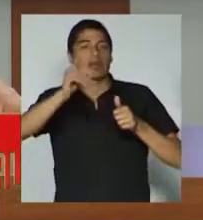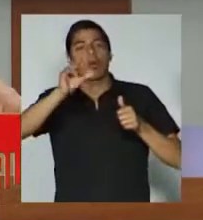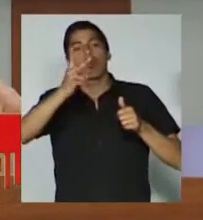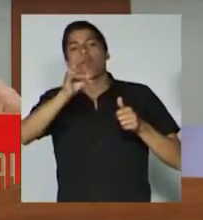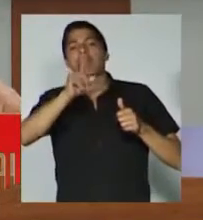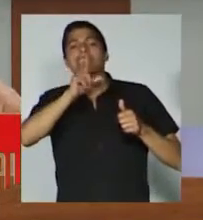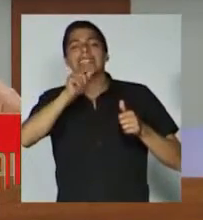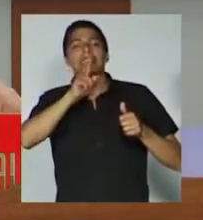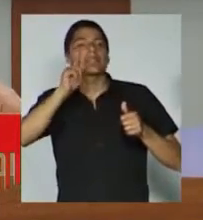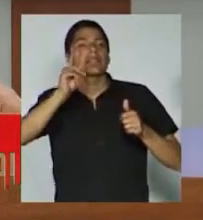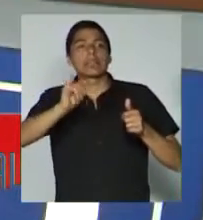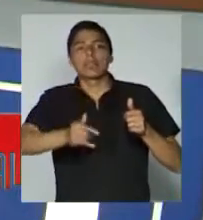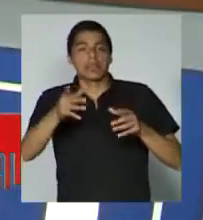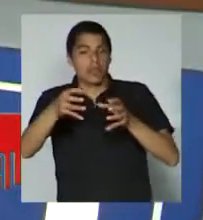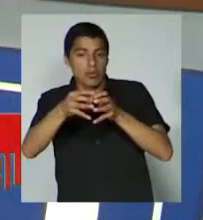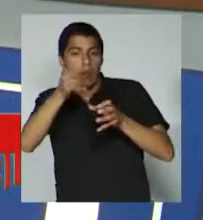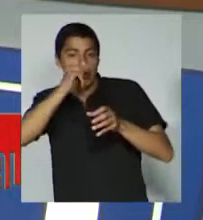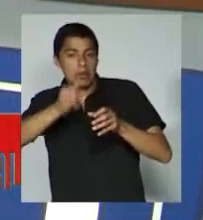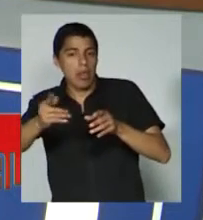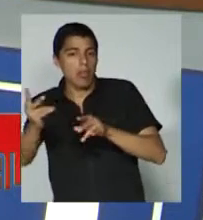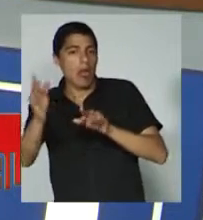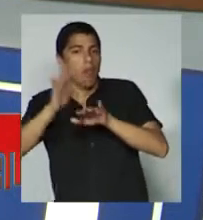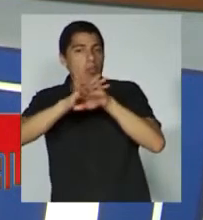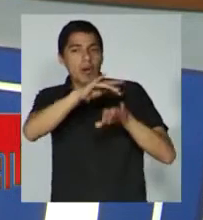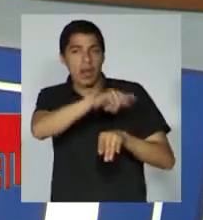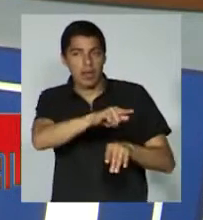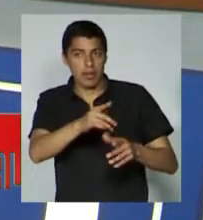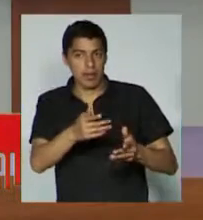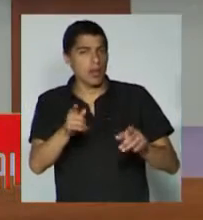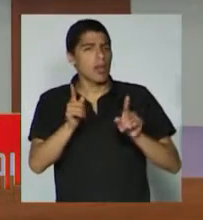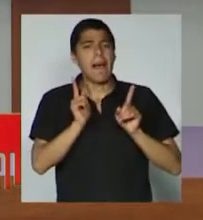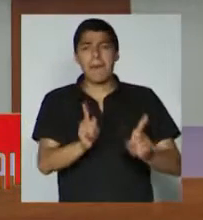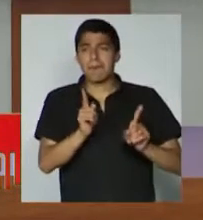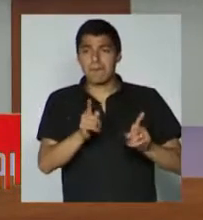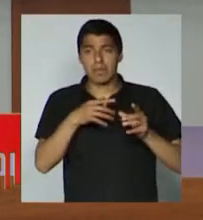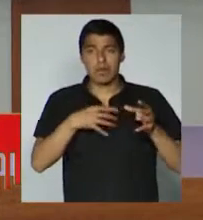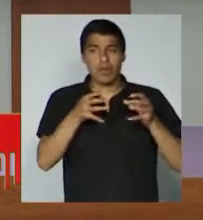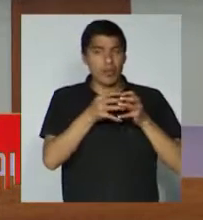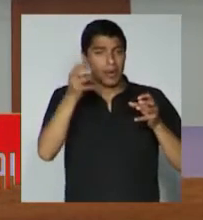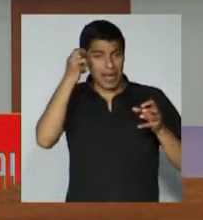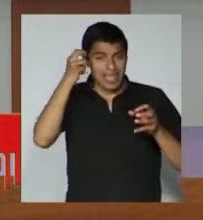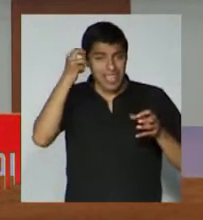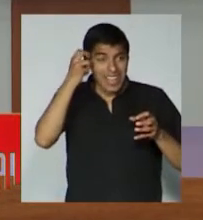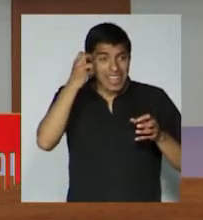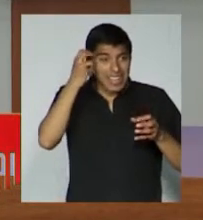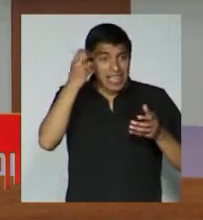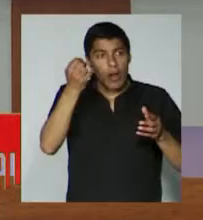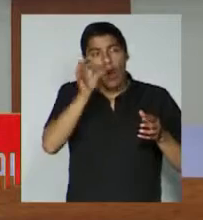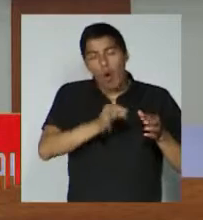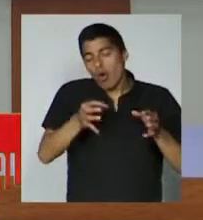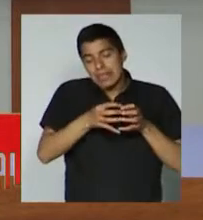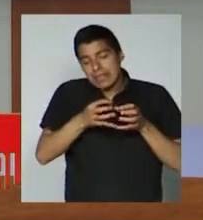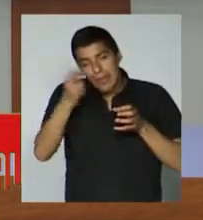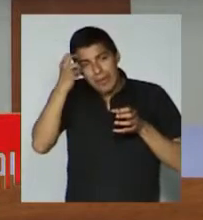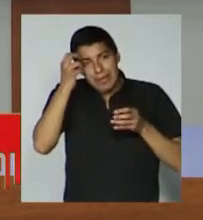el PJ vota a Quique Volatti. Lo apoya a Quique Volatti. Lo mismo sucedería en realidad en el radicalismo, en lo que queda del radicalismo después